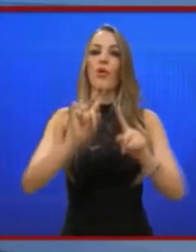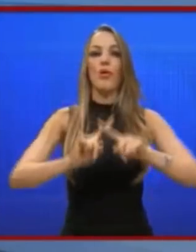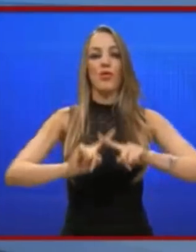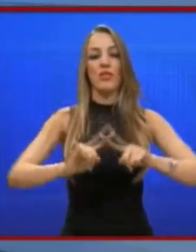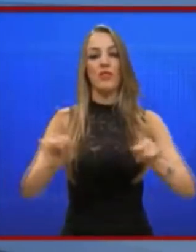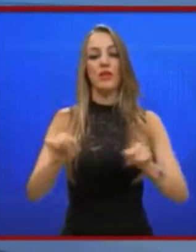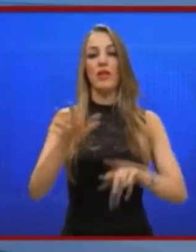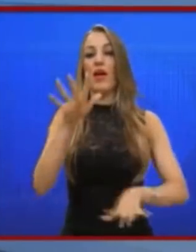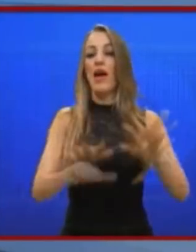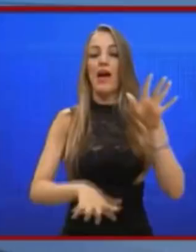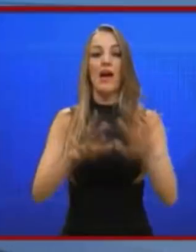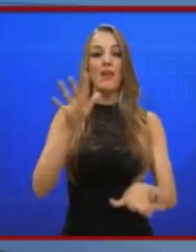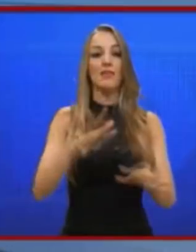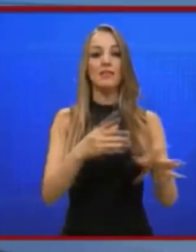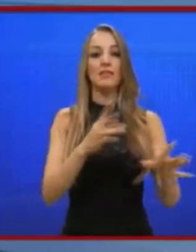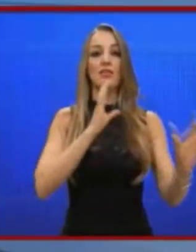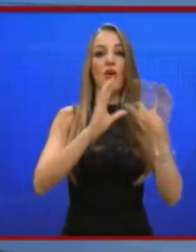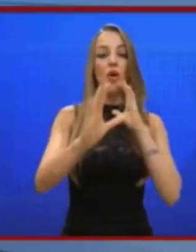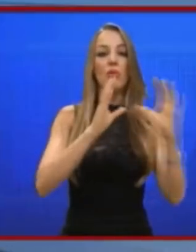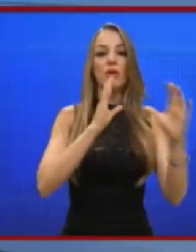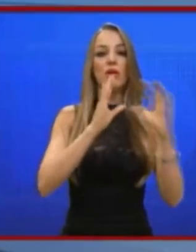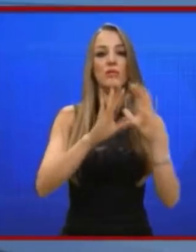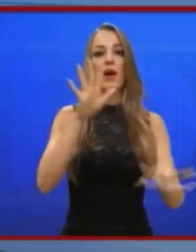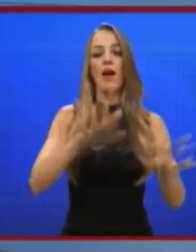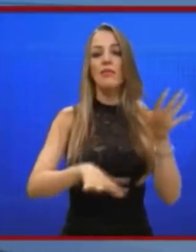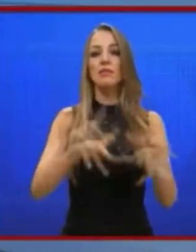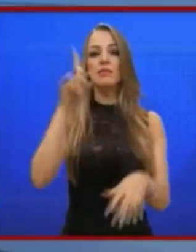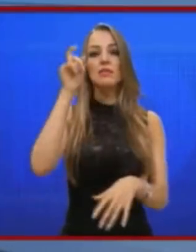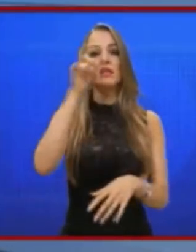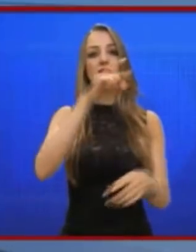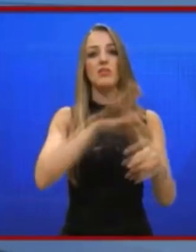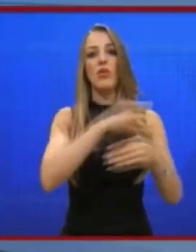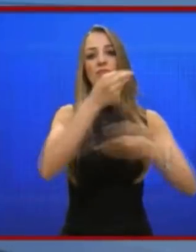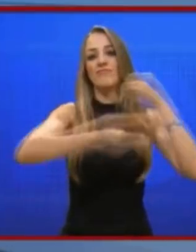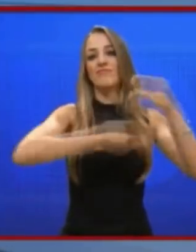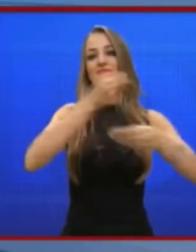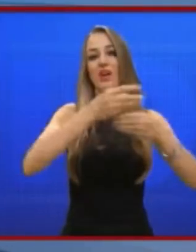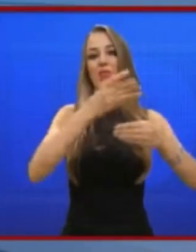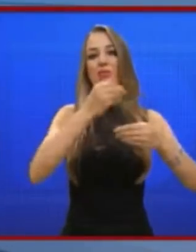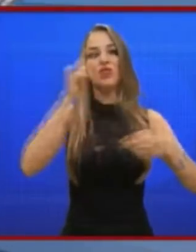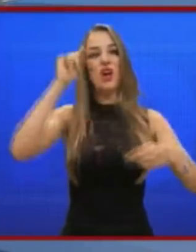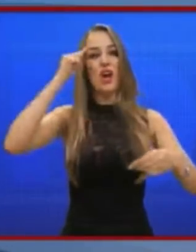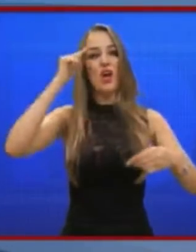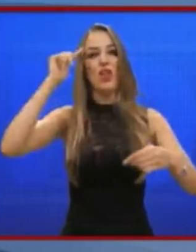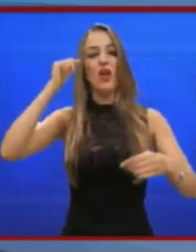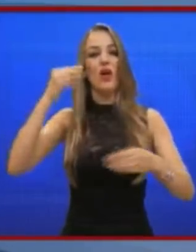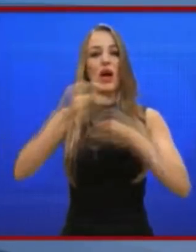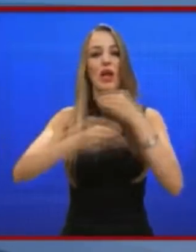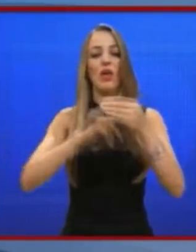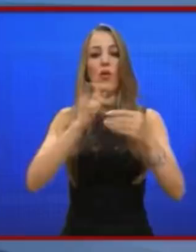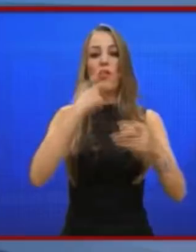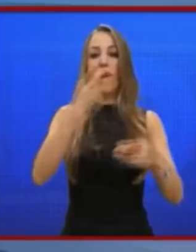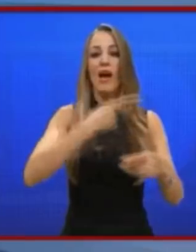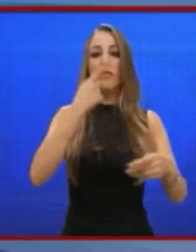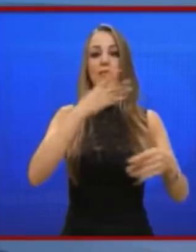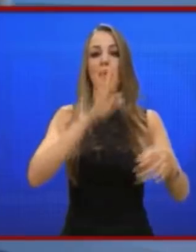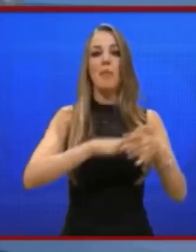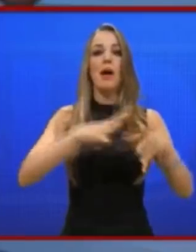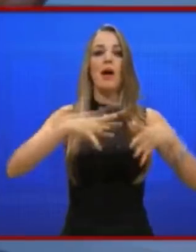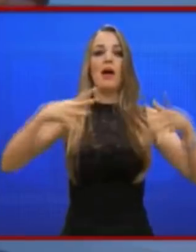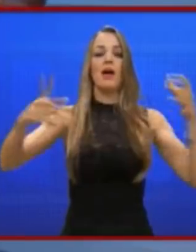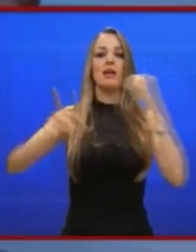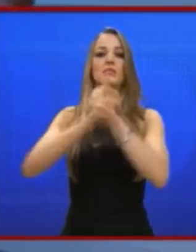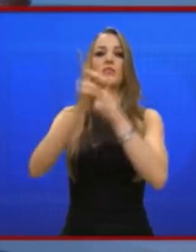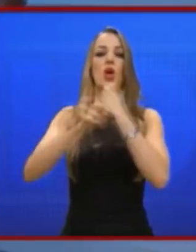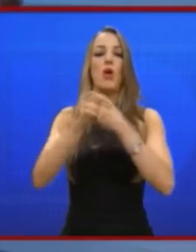es imposible dialogar en el momento del problema y lo único que estás suscitando es más problemas e irte